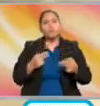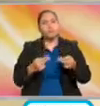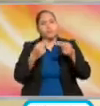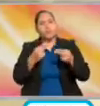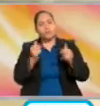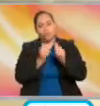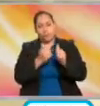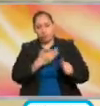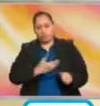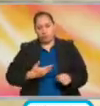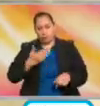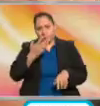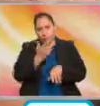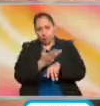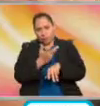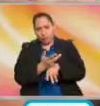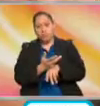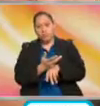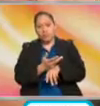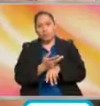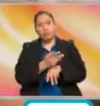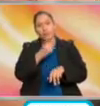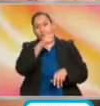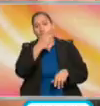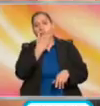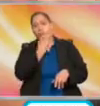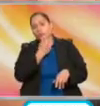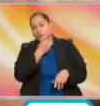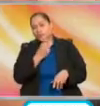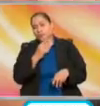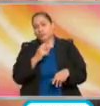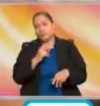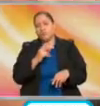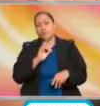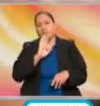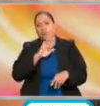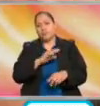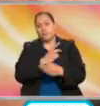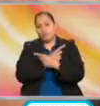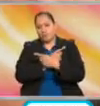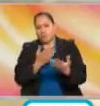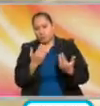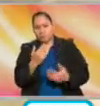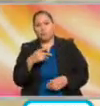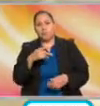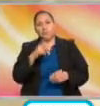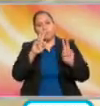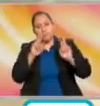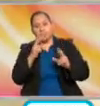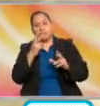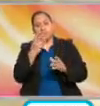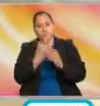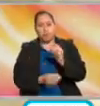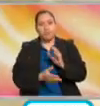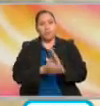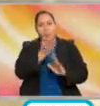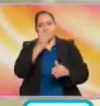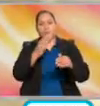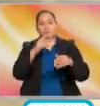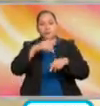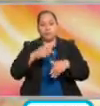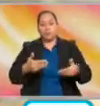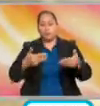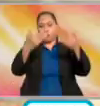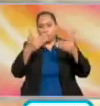con Donald Trump, a pesar de las formas que ha tenido Donald Trump en las últimas semanas en cuestiones migratorias, la del muro, que se